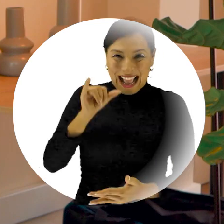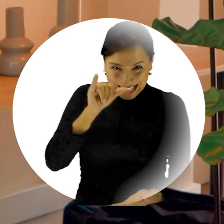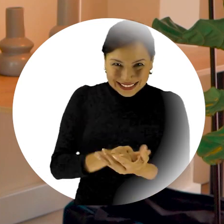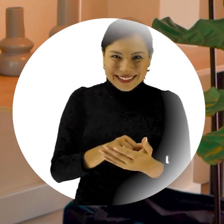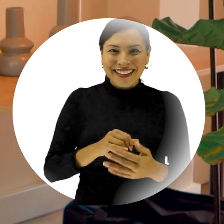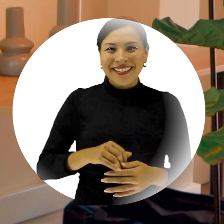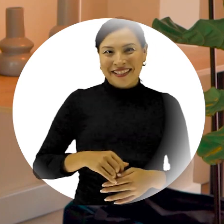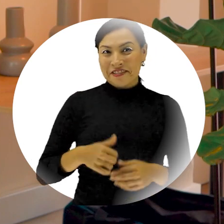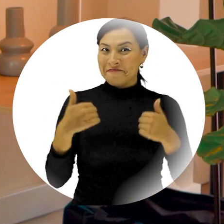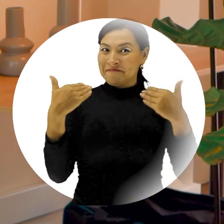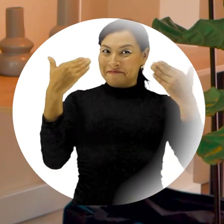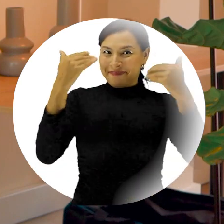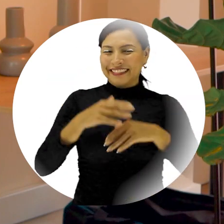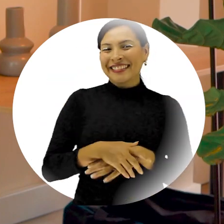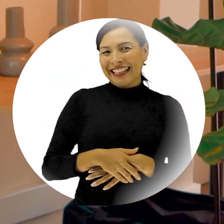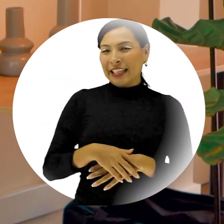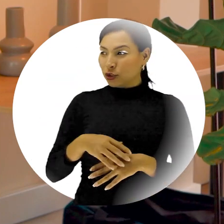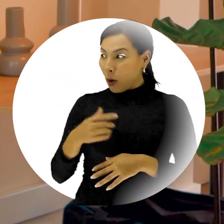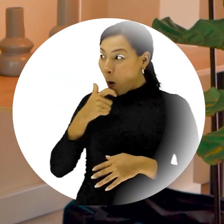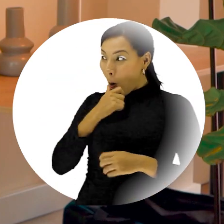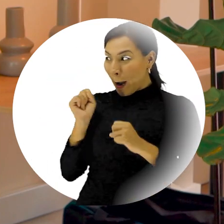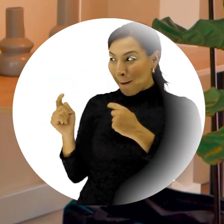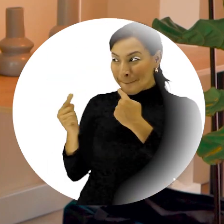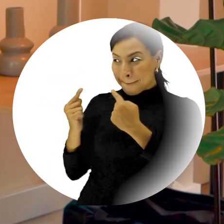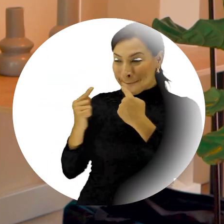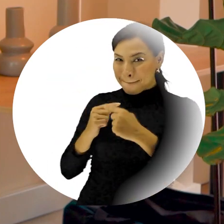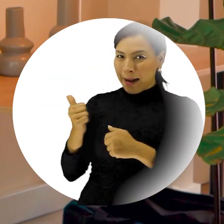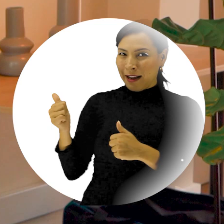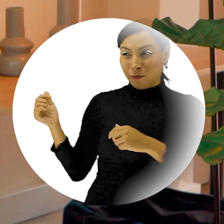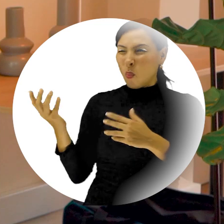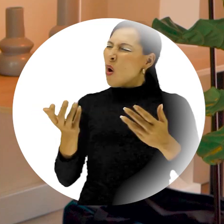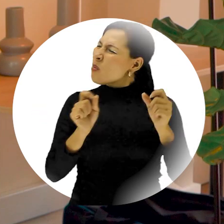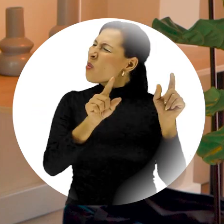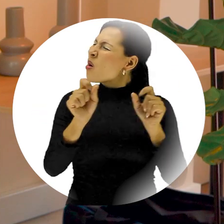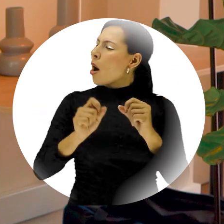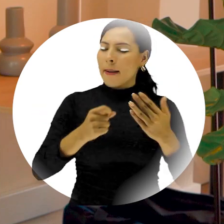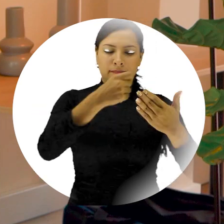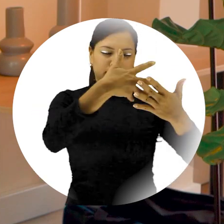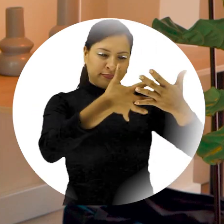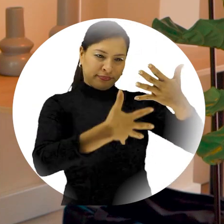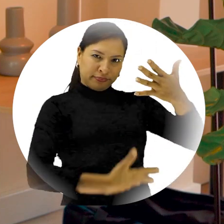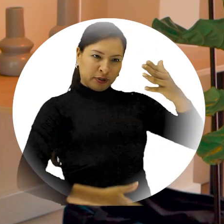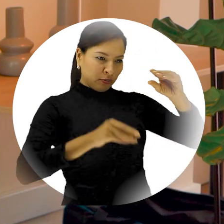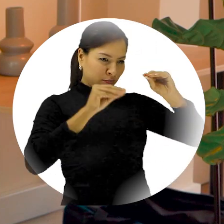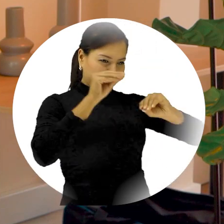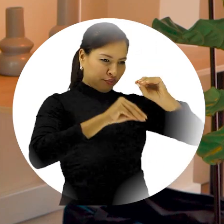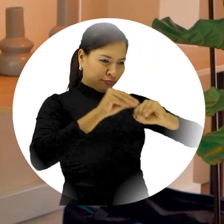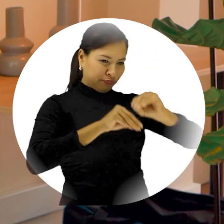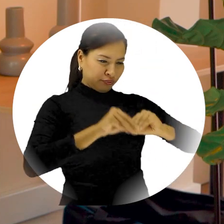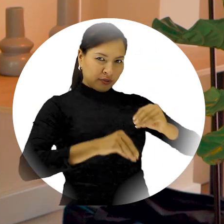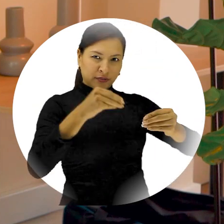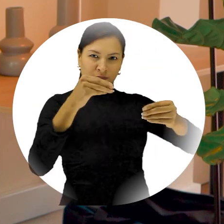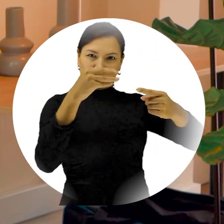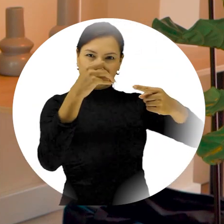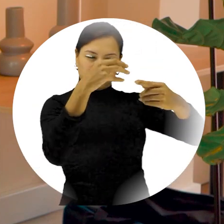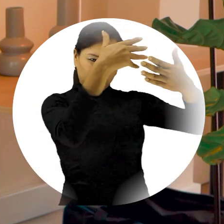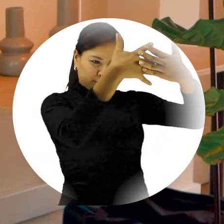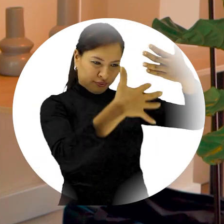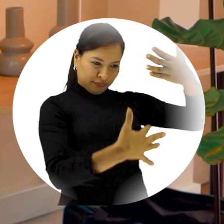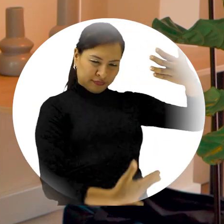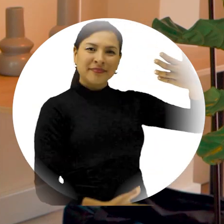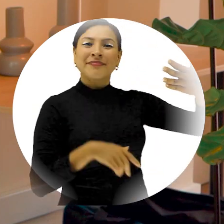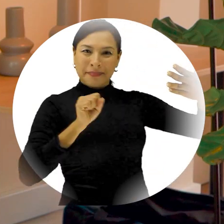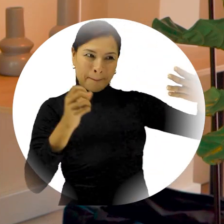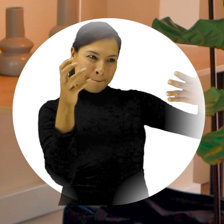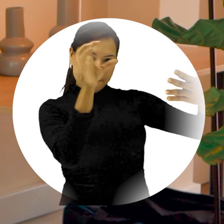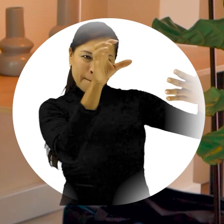y se los quisimos regalar a todos ustedes como para que lo tengan en cuenta, lo copien y también le agreguen otras preguntas que ustedes crean que son necesarias. También tiene un